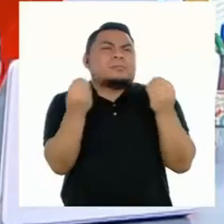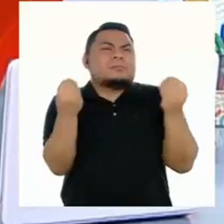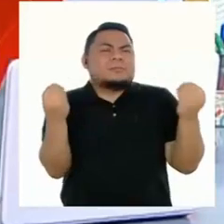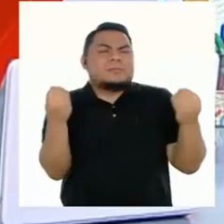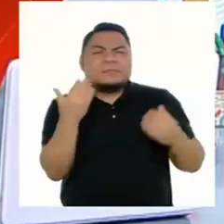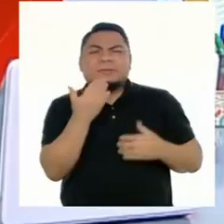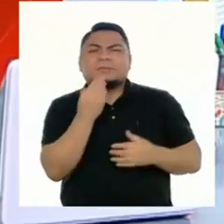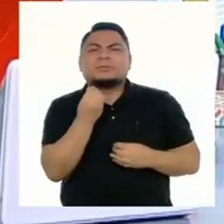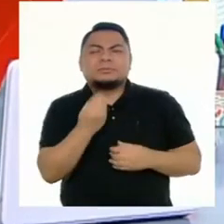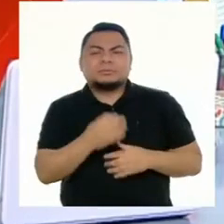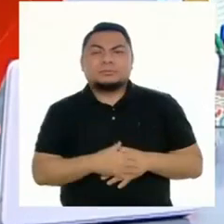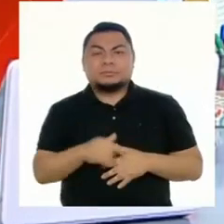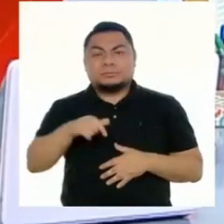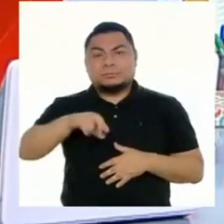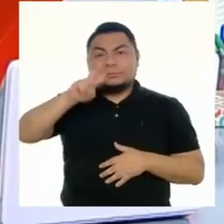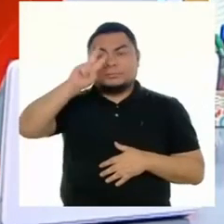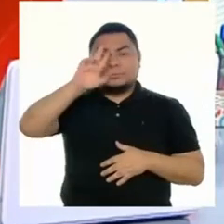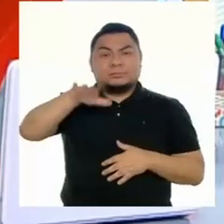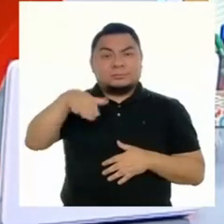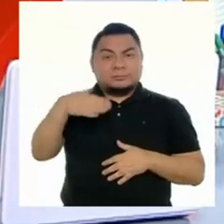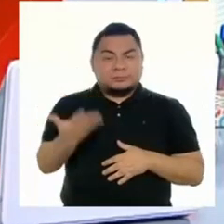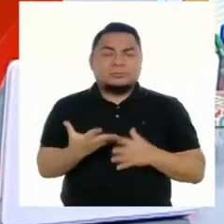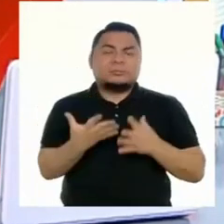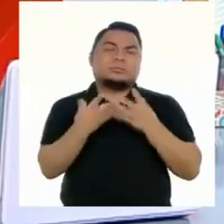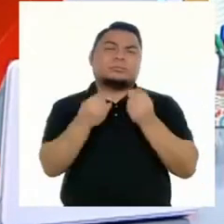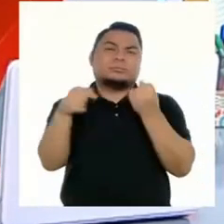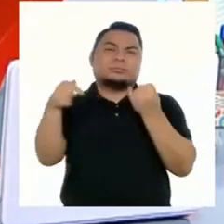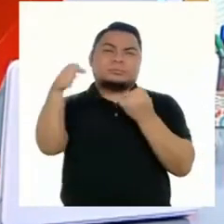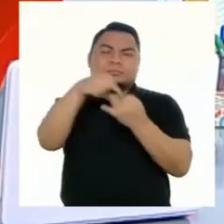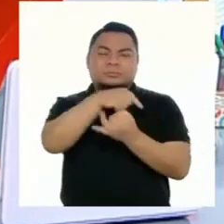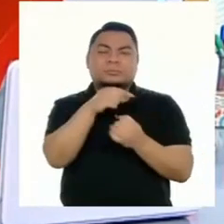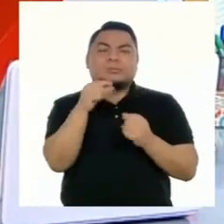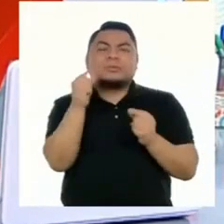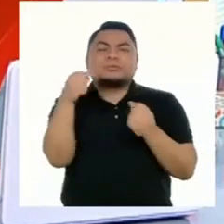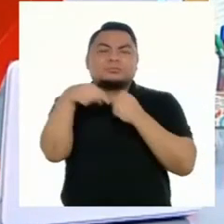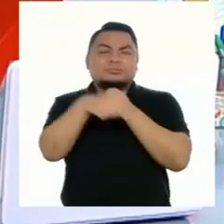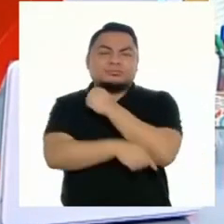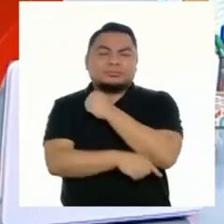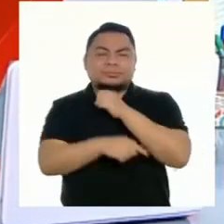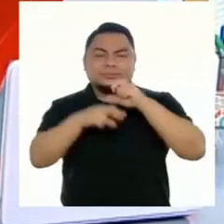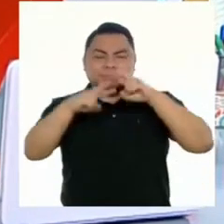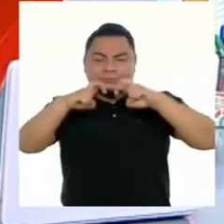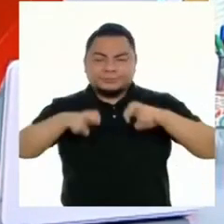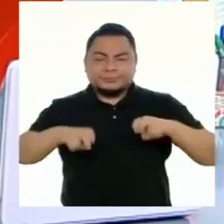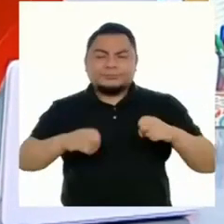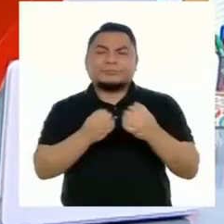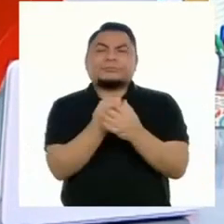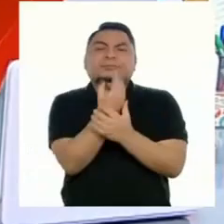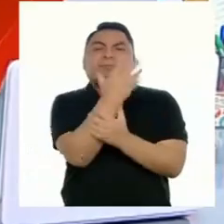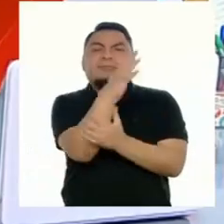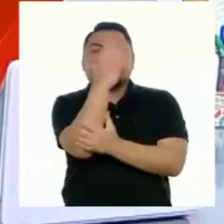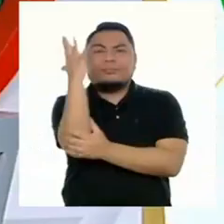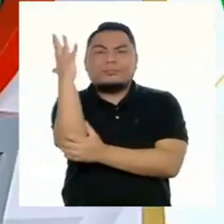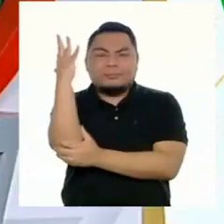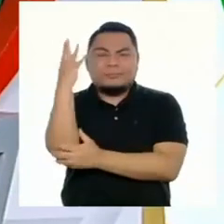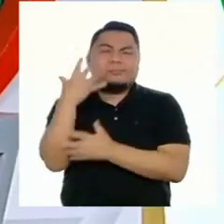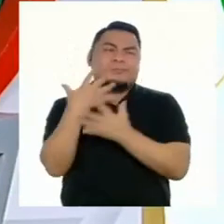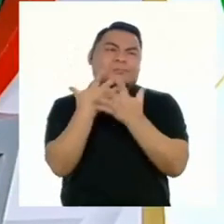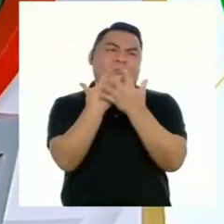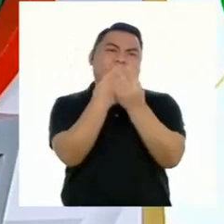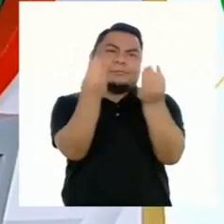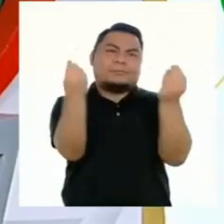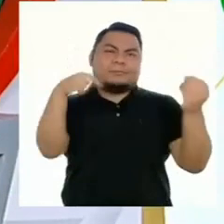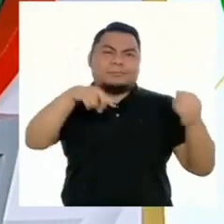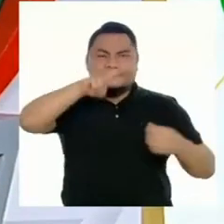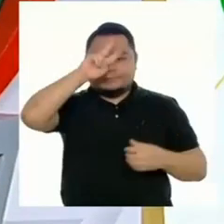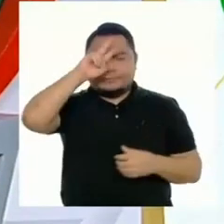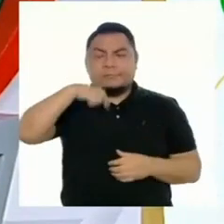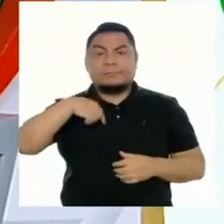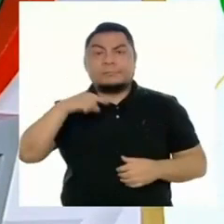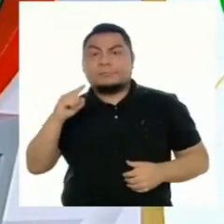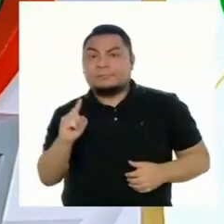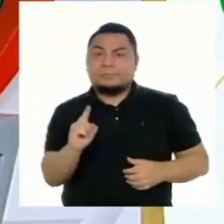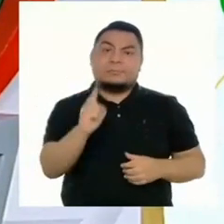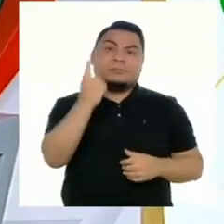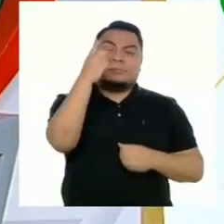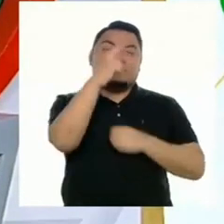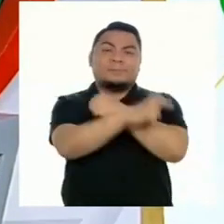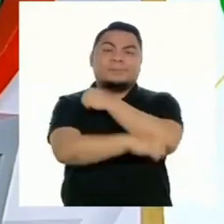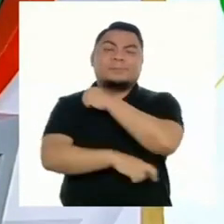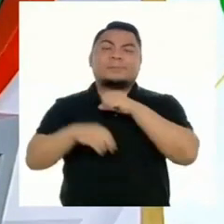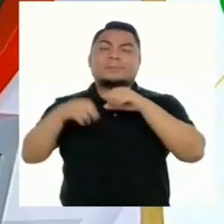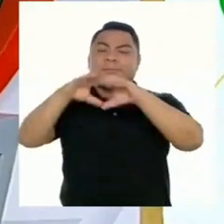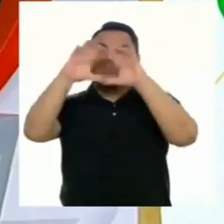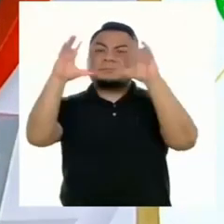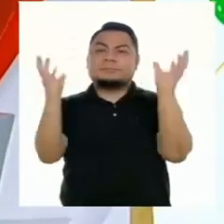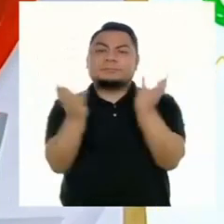genética? Porque en nuestro país existe una gran variedad genética, especialmente de plantas cultivadas. Somos el primer país